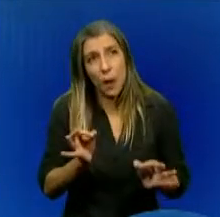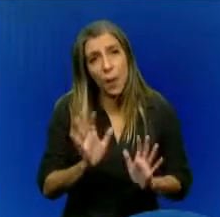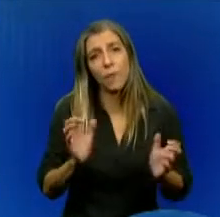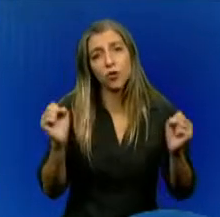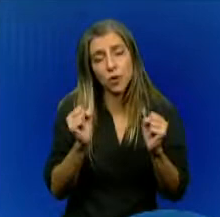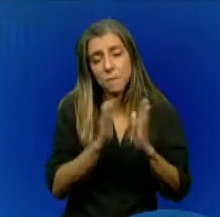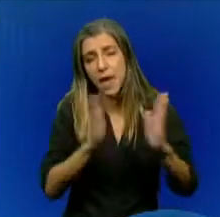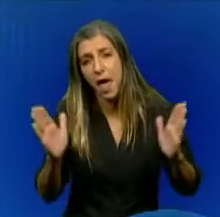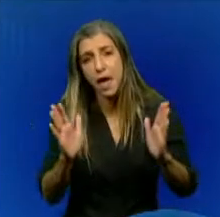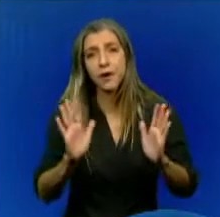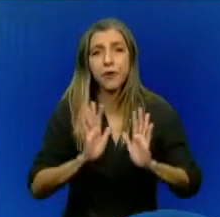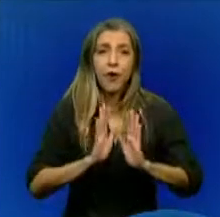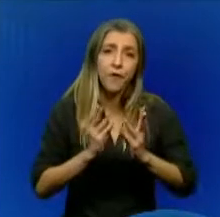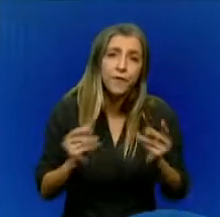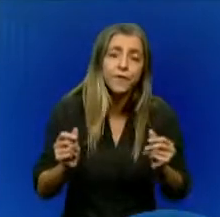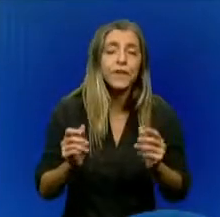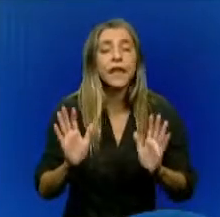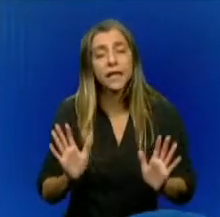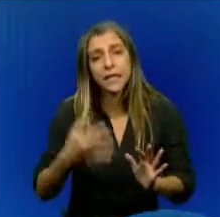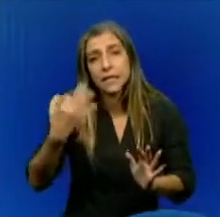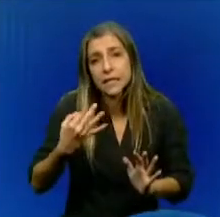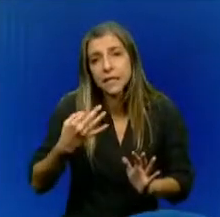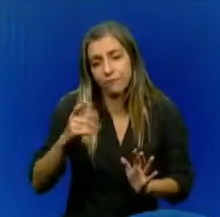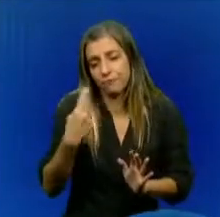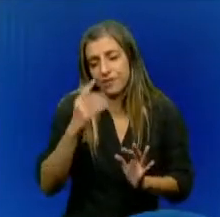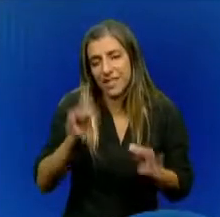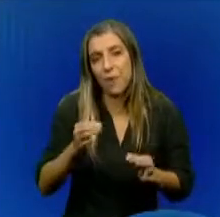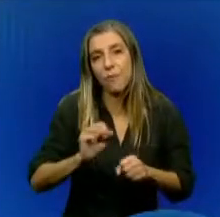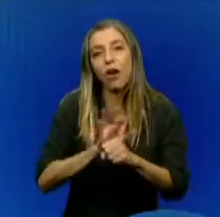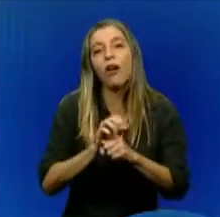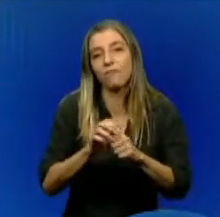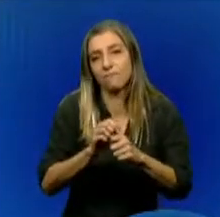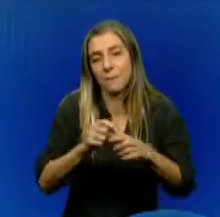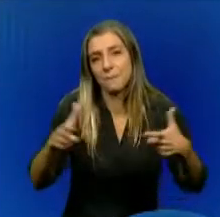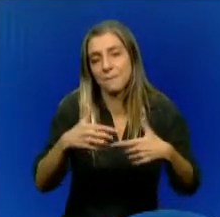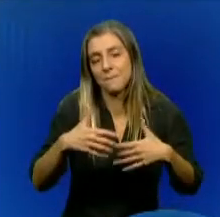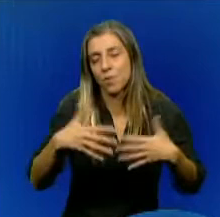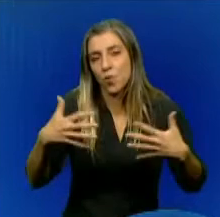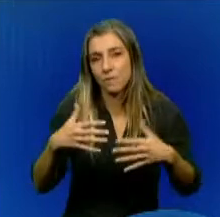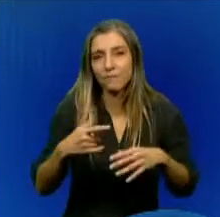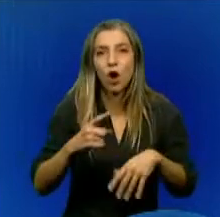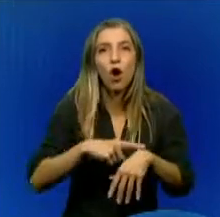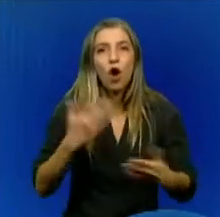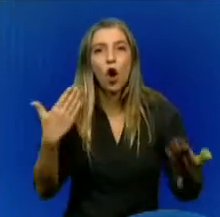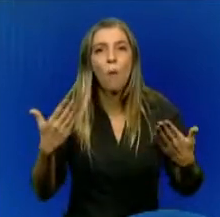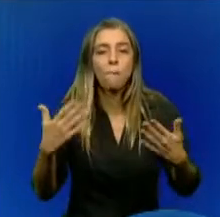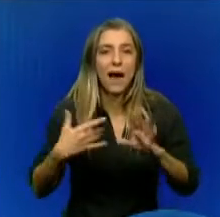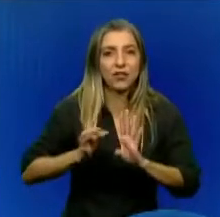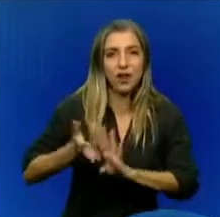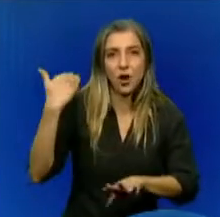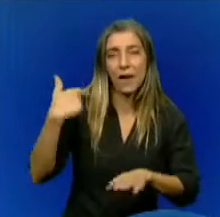y seguramente hoy, a sabiendas de que la segunda ola se adelantó un poco con respecto a la primera en el tiempo del año,